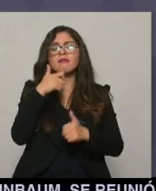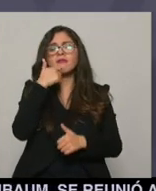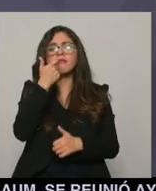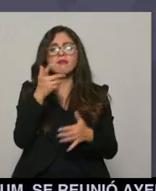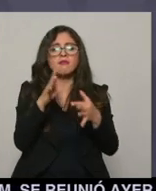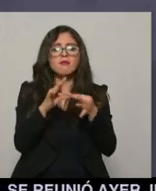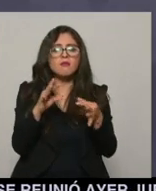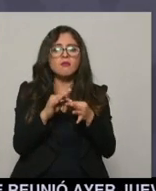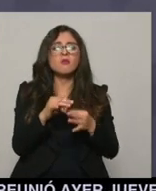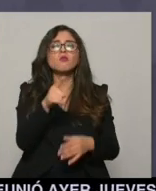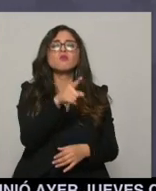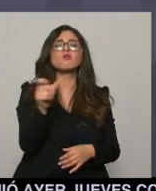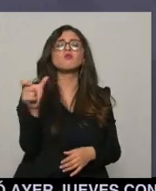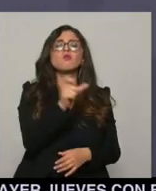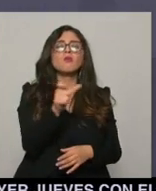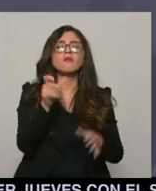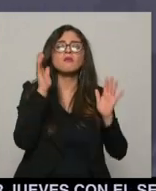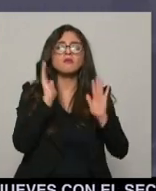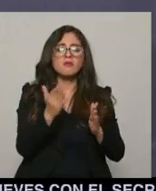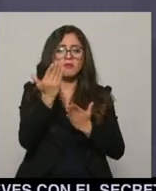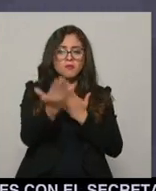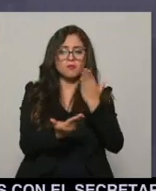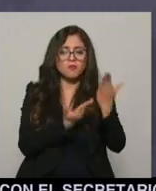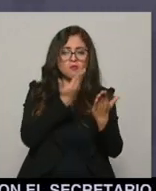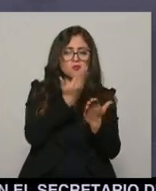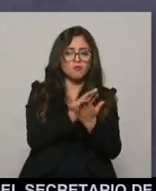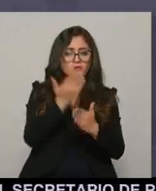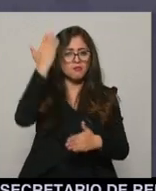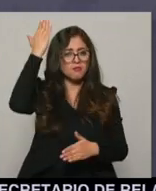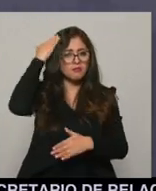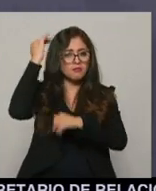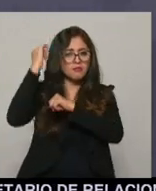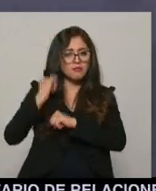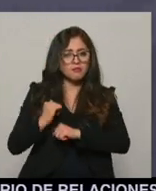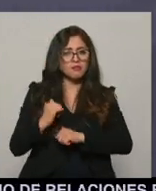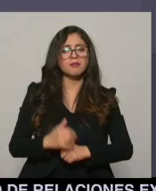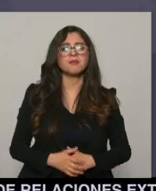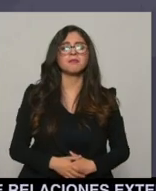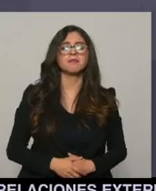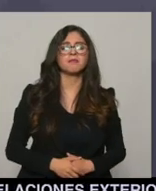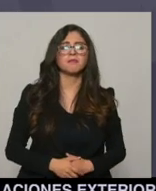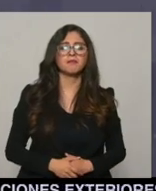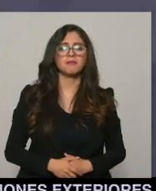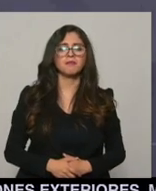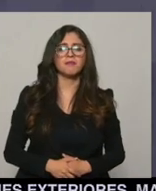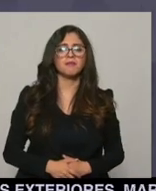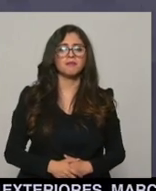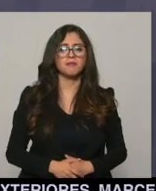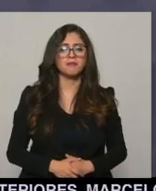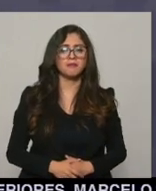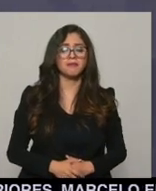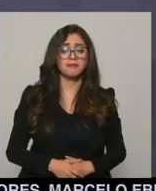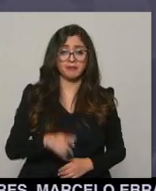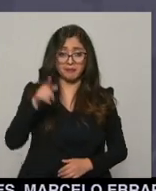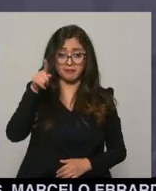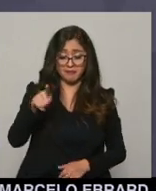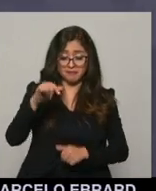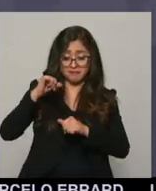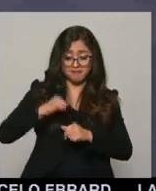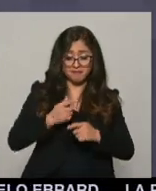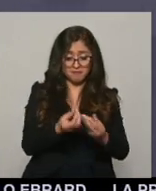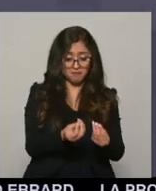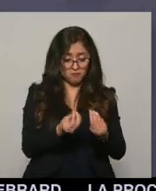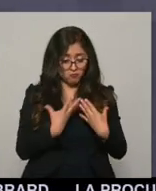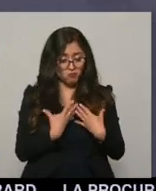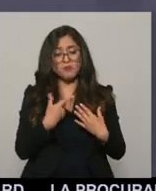reunirse, cuándo proponen a ustedes al titular reunirse con él? Nosotros, él nos dejó su teléfono,